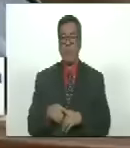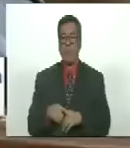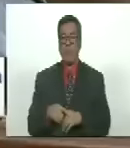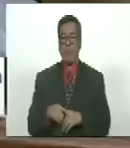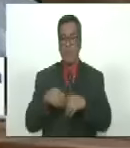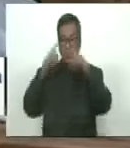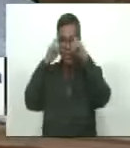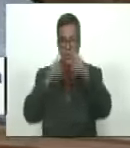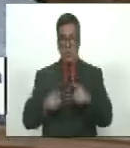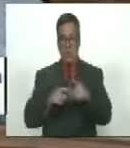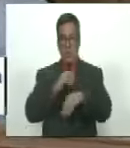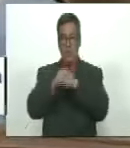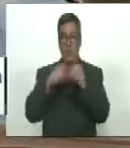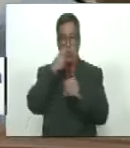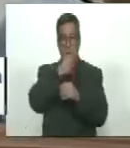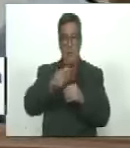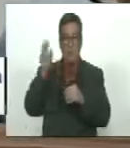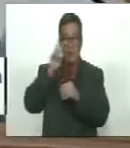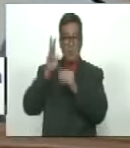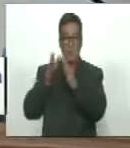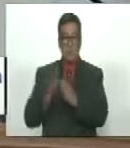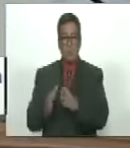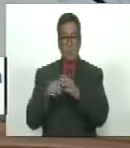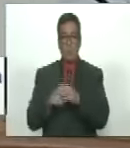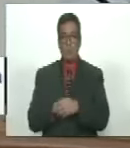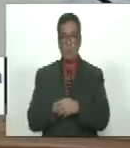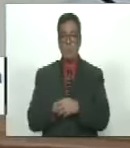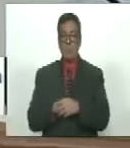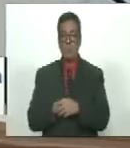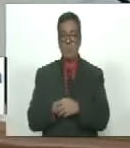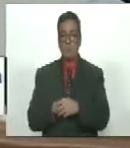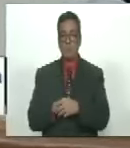Por decisión soberana del pueblo venezolano.